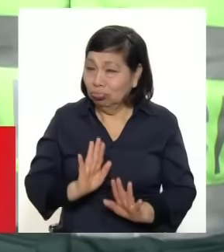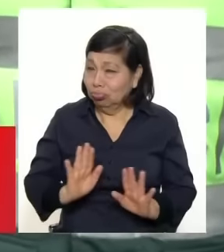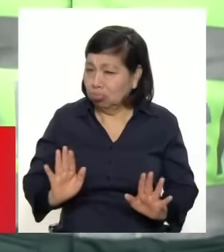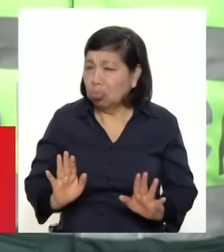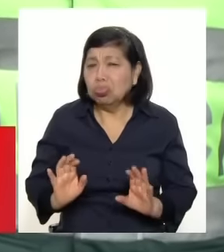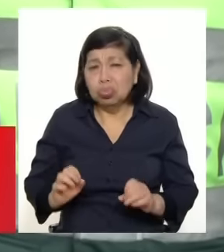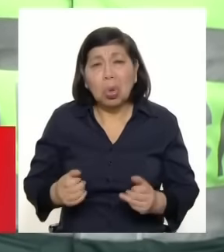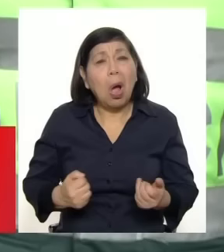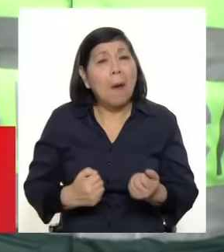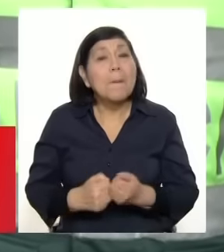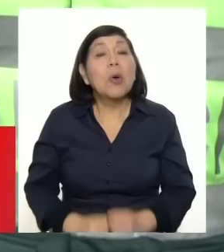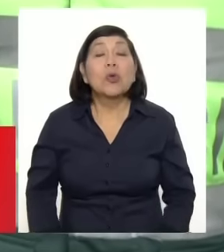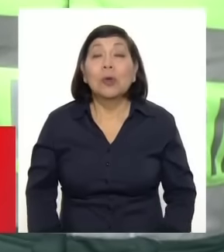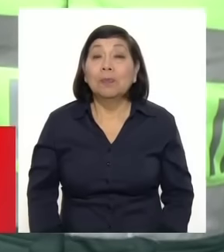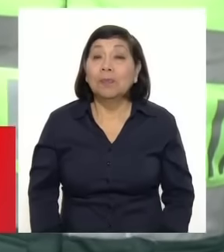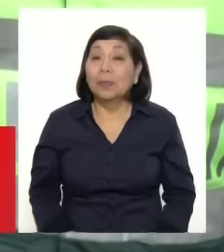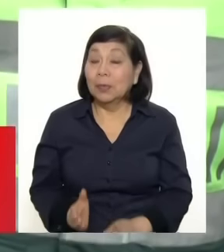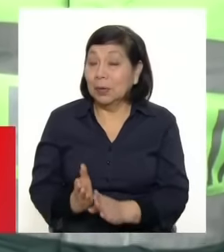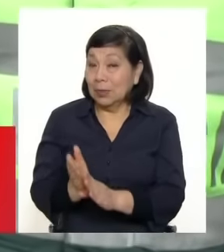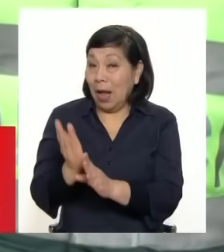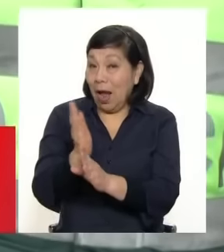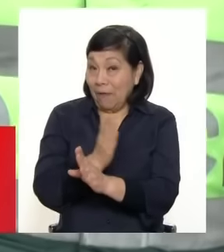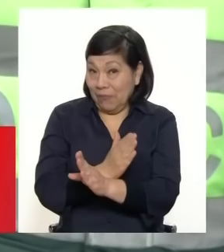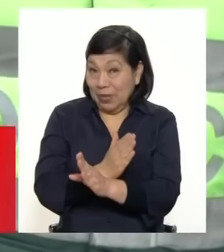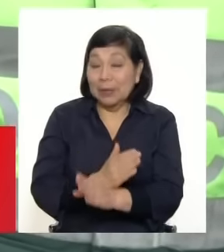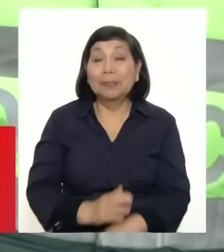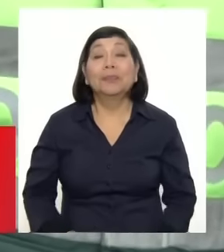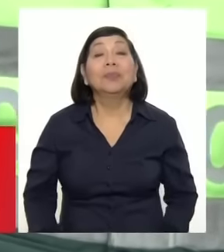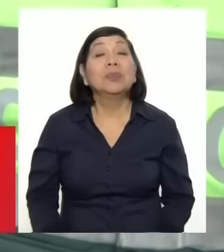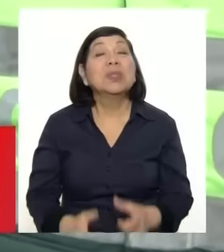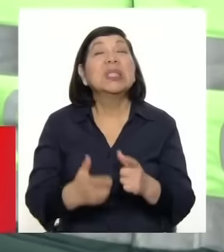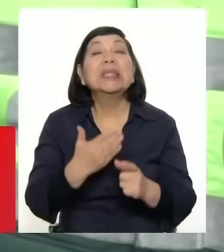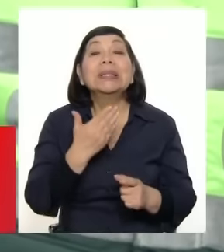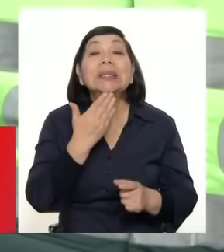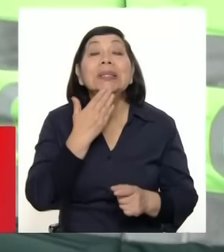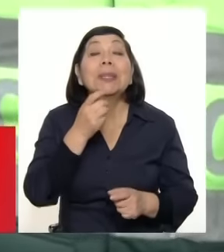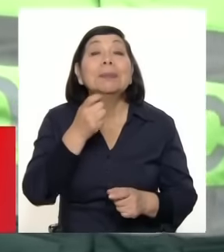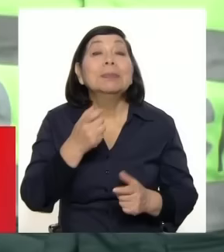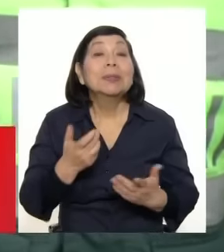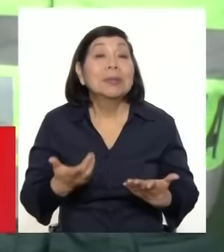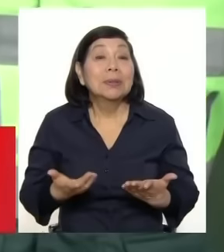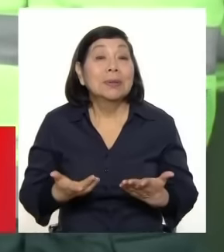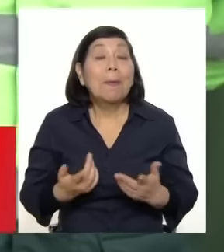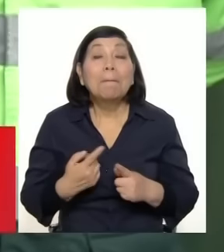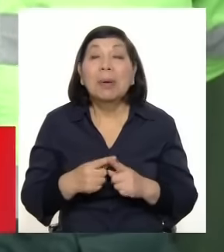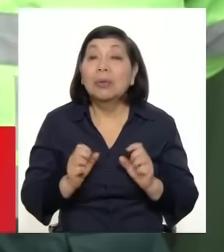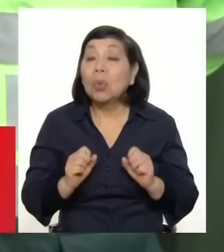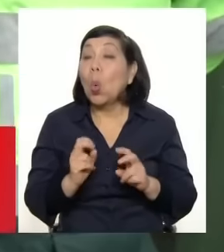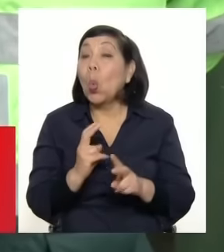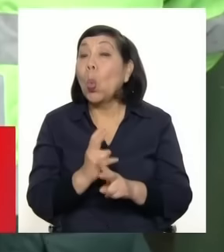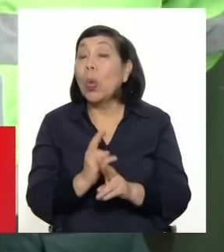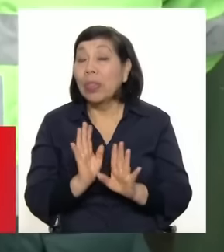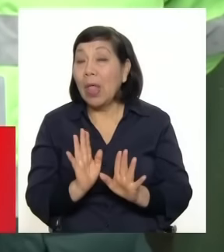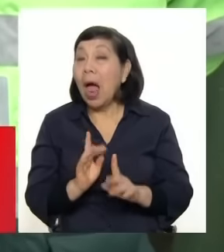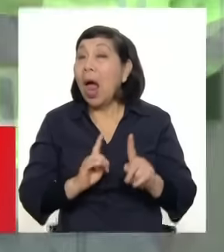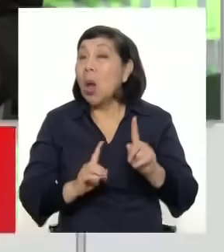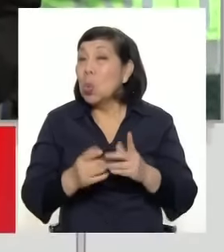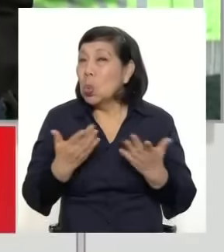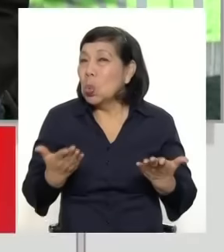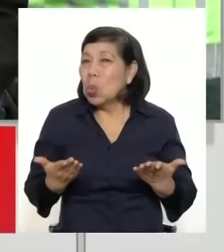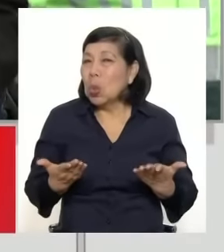ellos, salvo estar en apoyo. En esta parte exterior estamos haciendo control de identidad y casualmente es con la finalidad de prevenir algunos